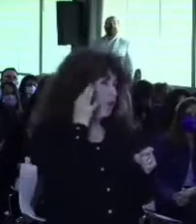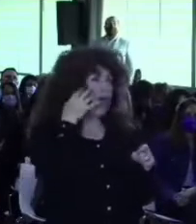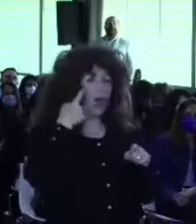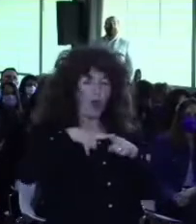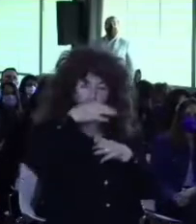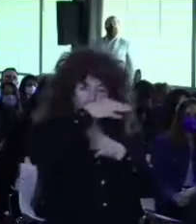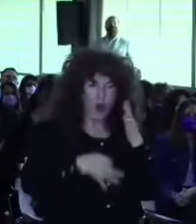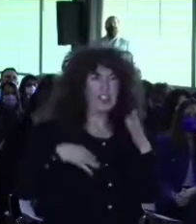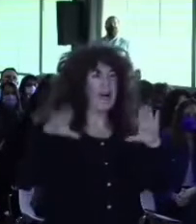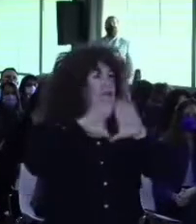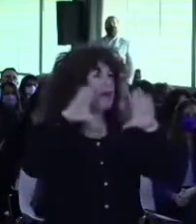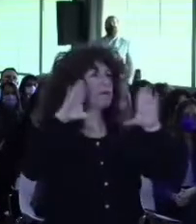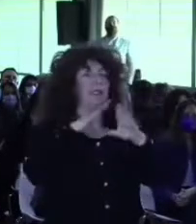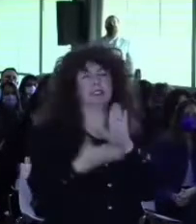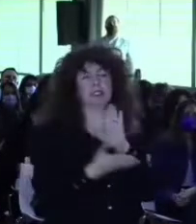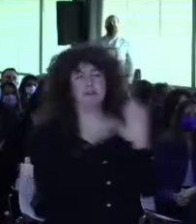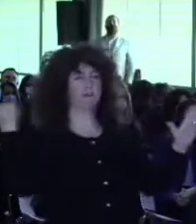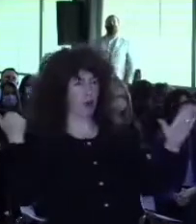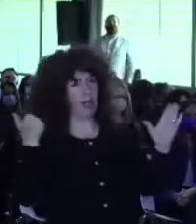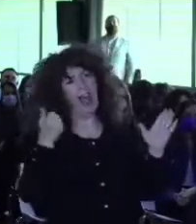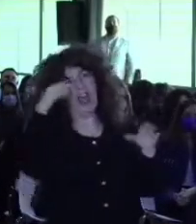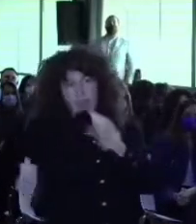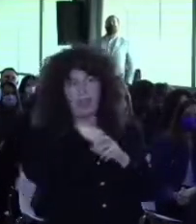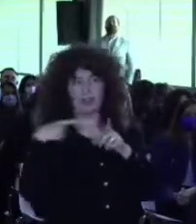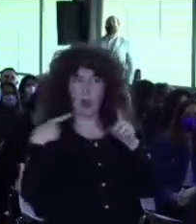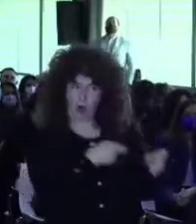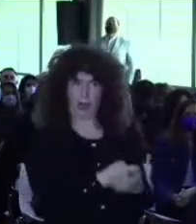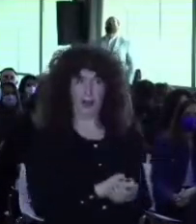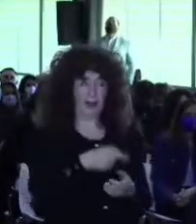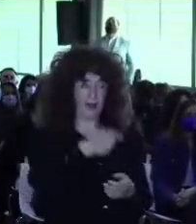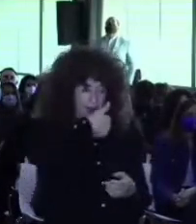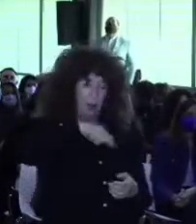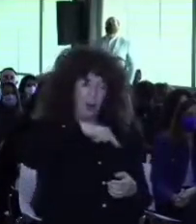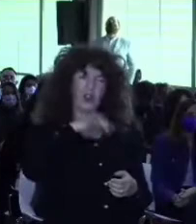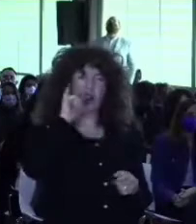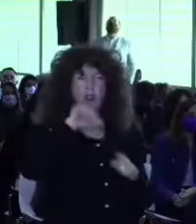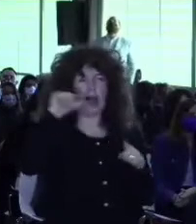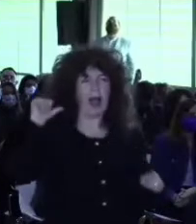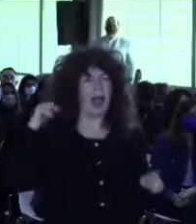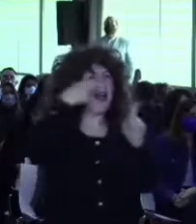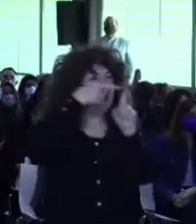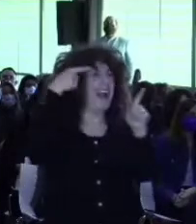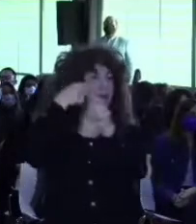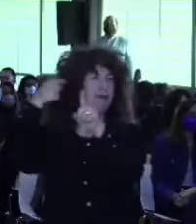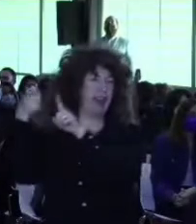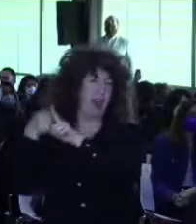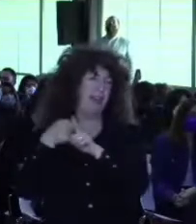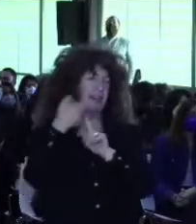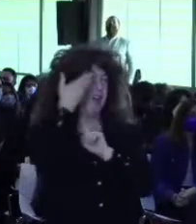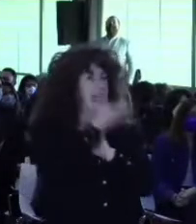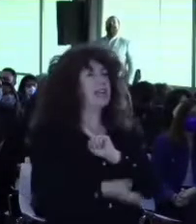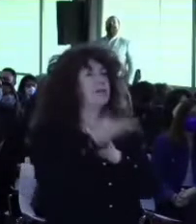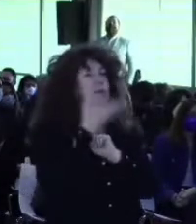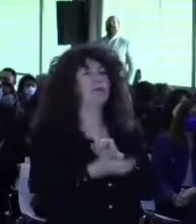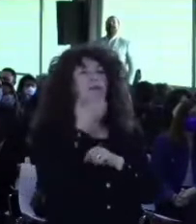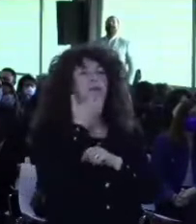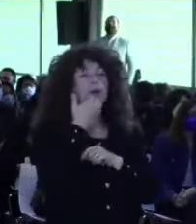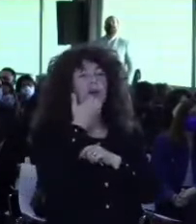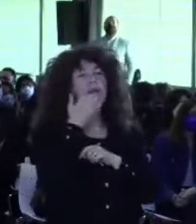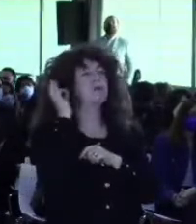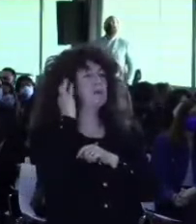feministas son los primeros que son arrollados en las guerras. Nosotras tenemos referencias importantísimas, como